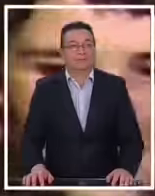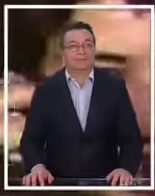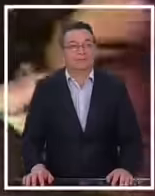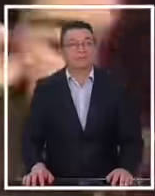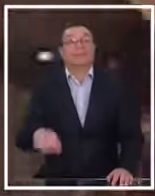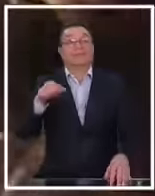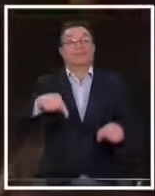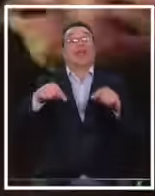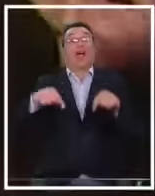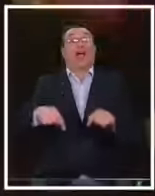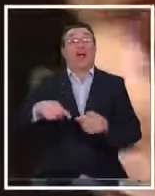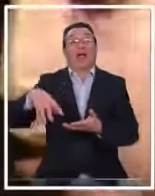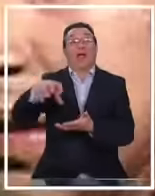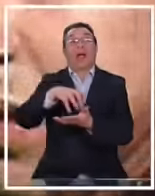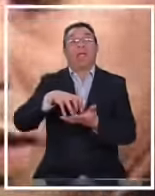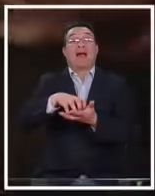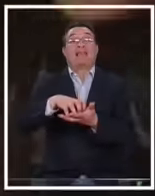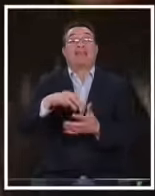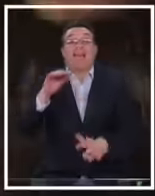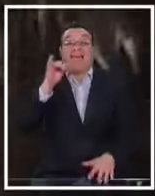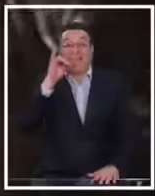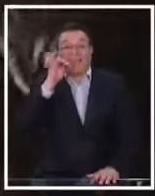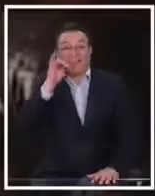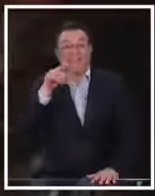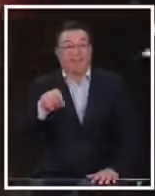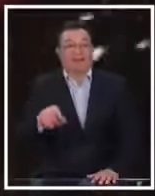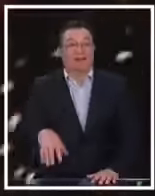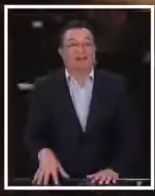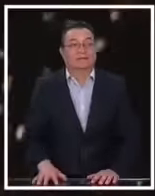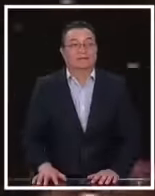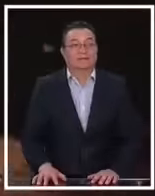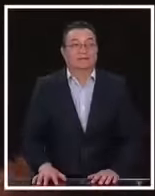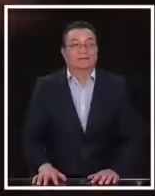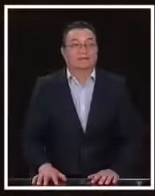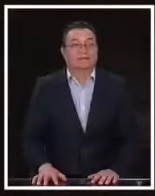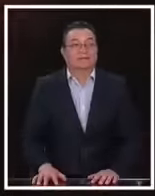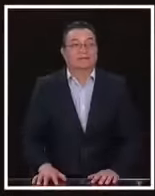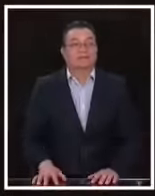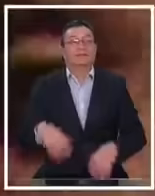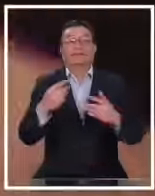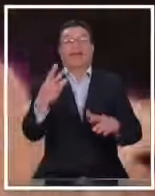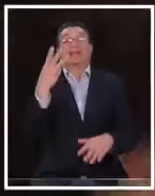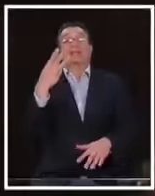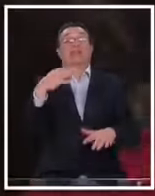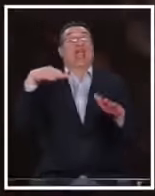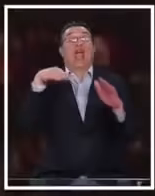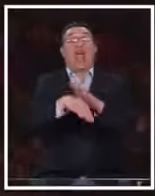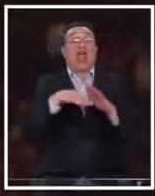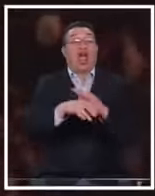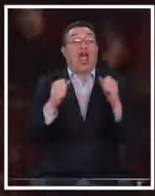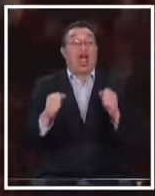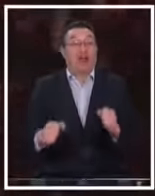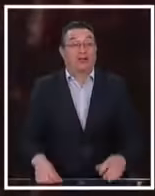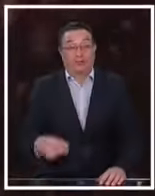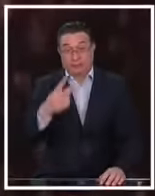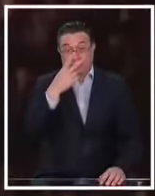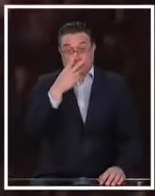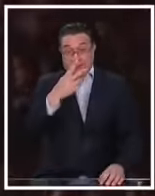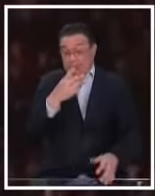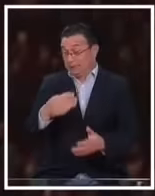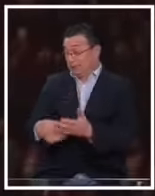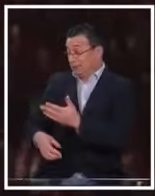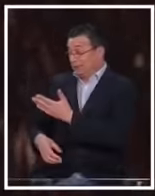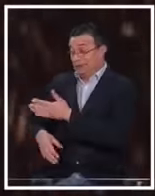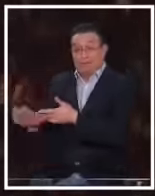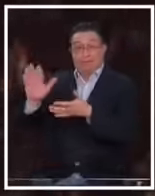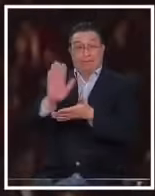encuentra en este momento en la Plaza Baquedano. ¡No! ¡Olvídate! ¡Con los tres goles! Podemos observar que la